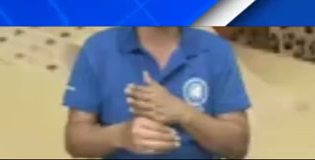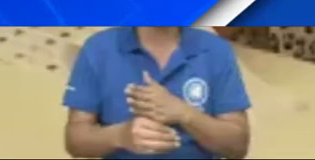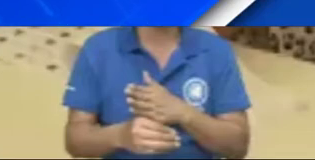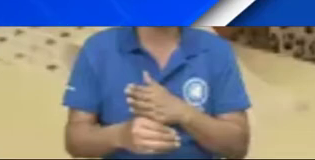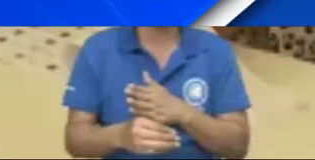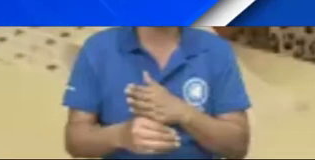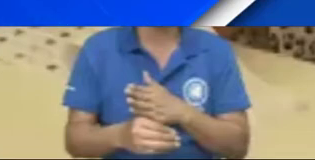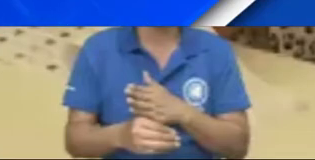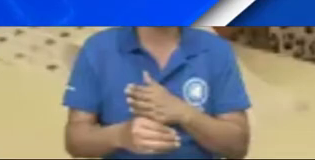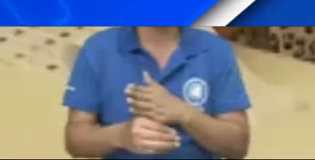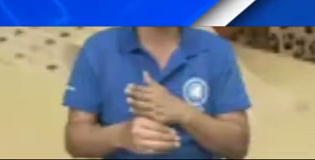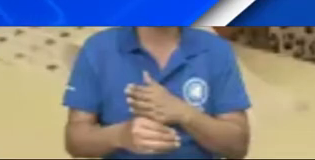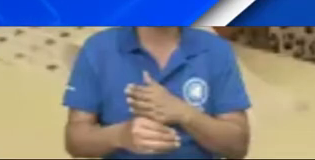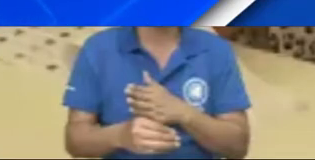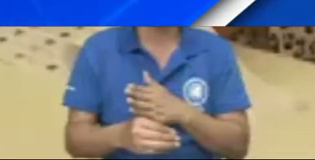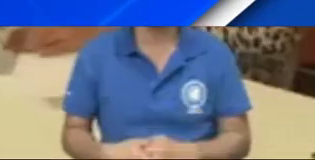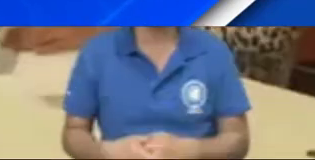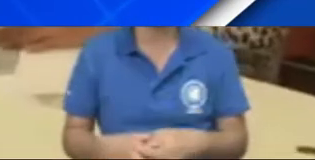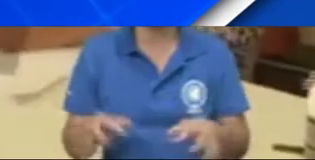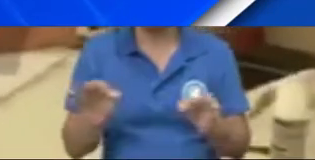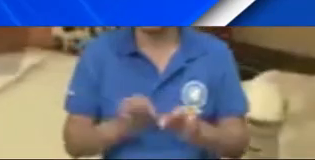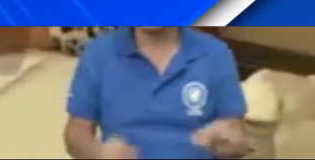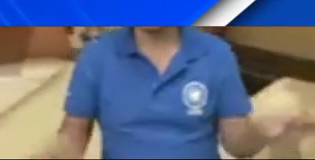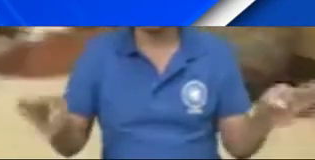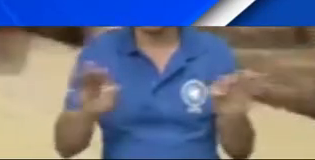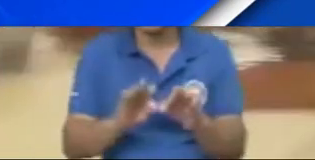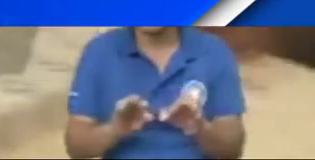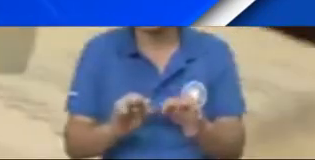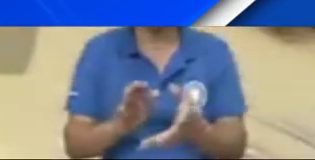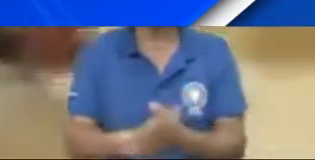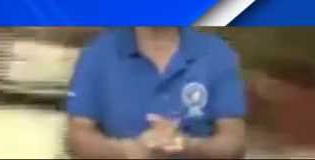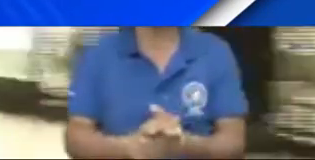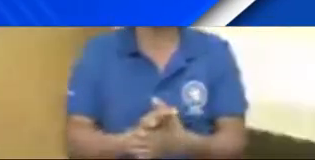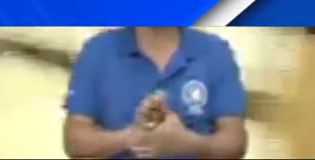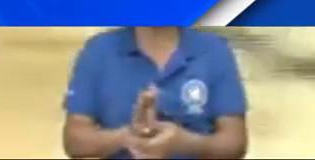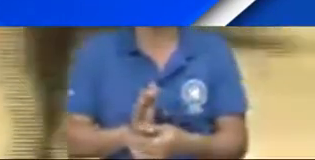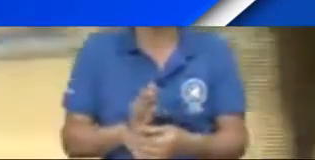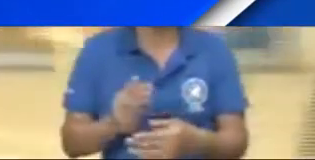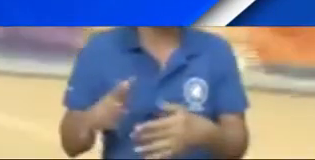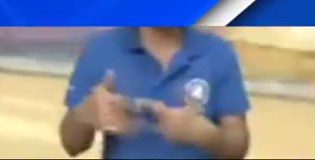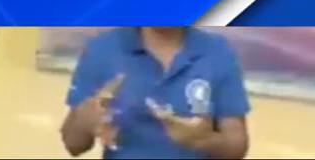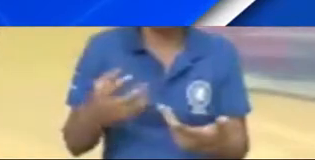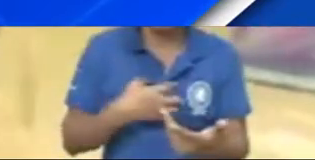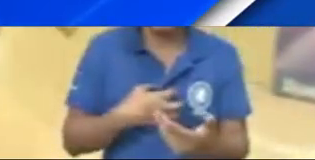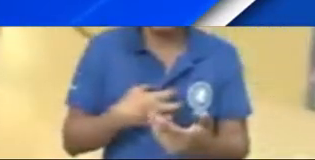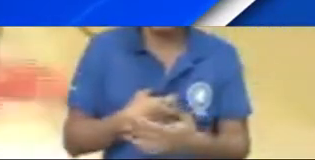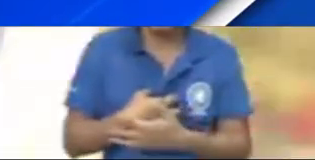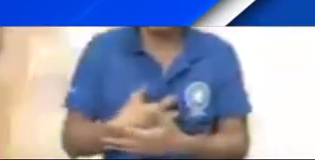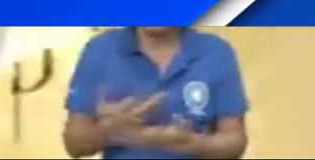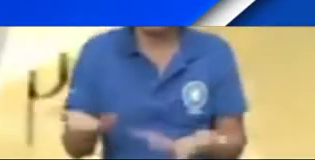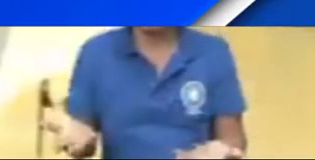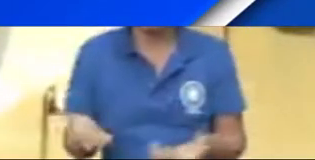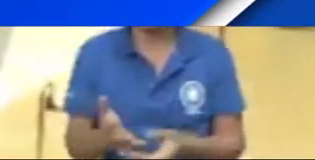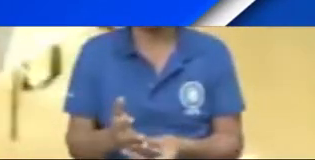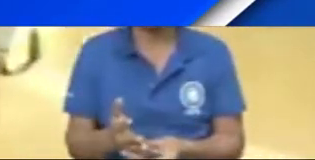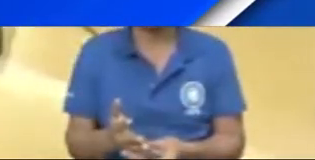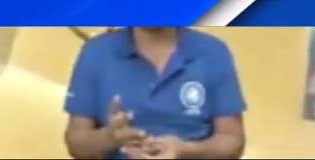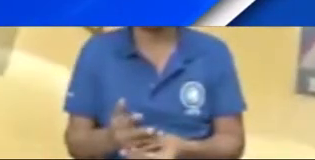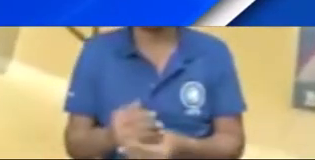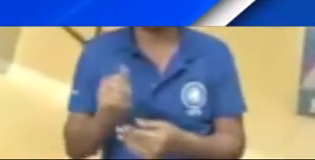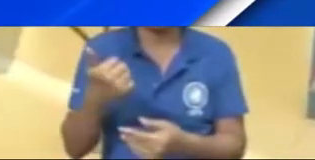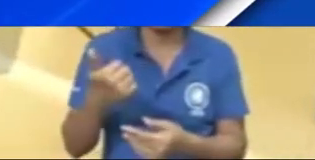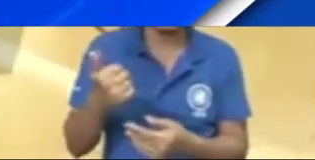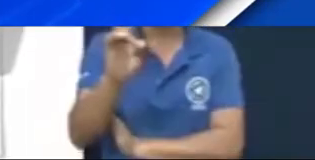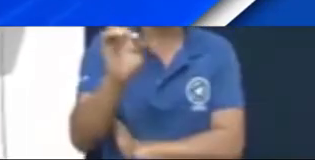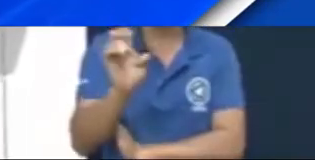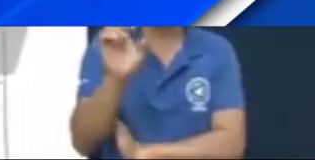todo el padrón electoral. Entonces es importante que lo hagamos. Y ya lo que corresponde al sufragio, que es el 6